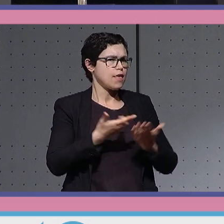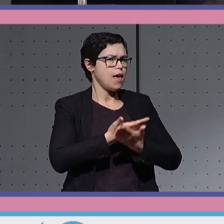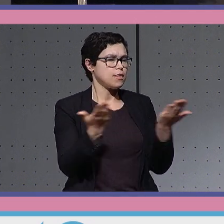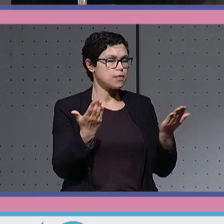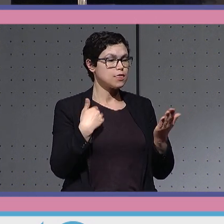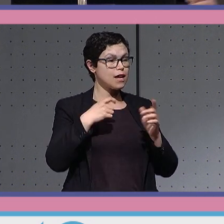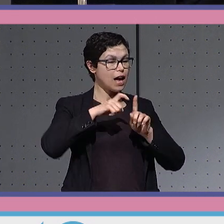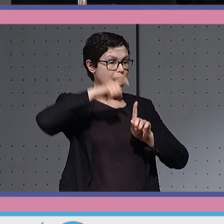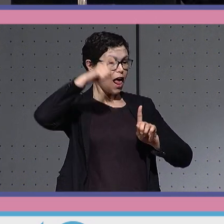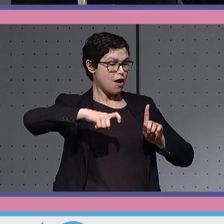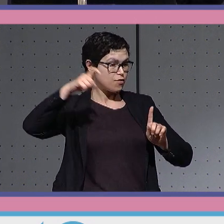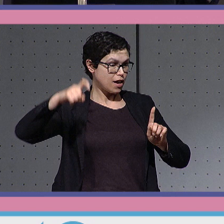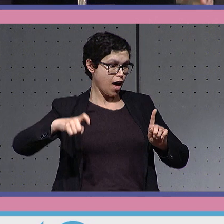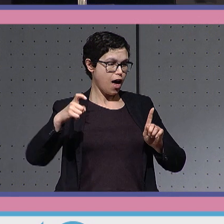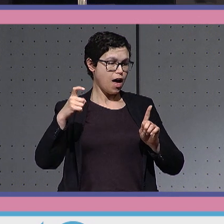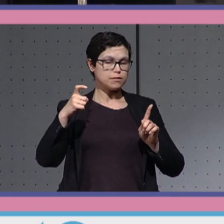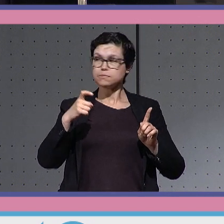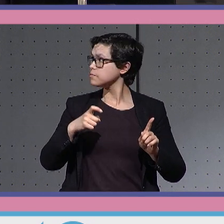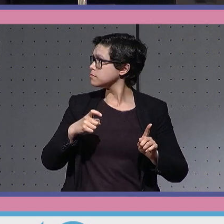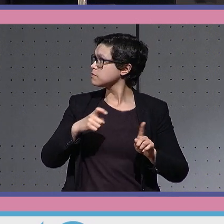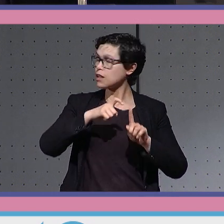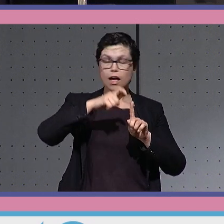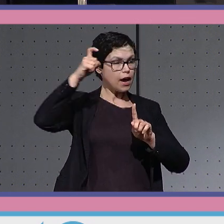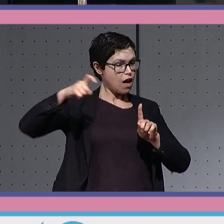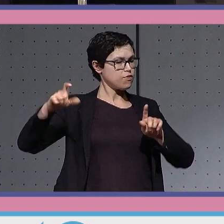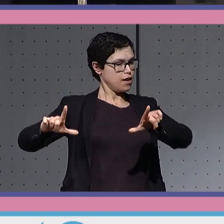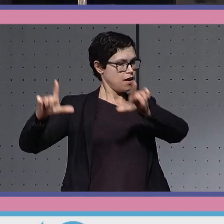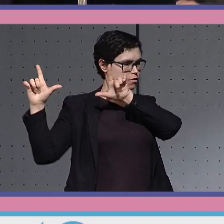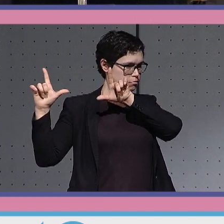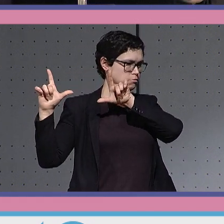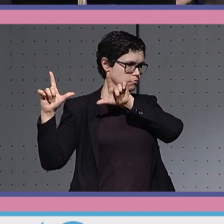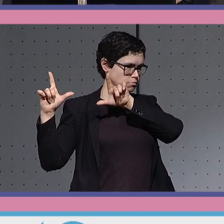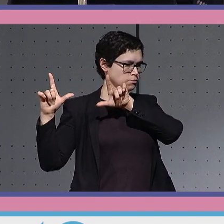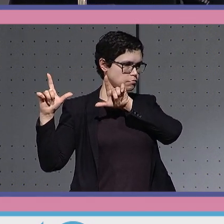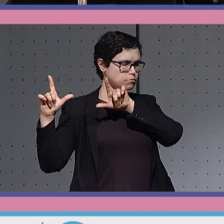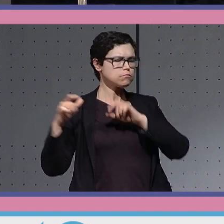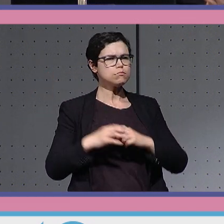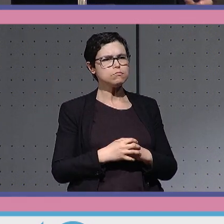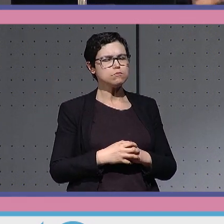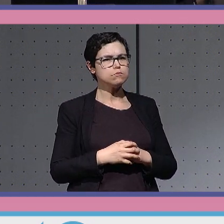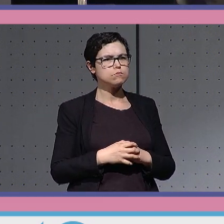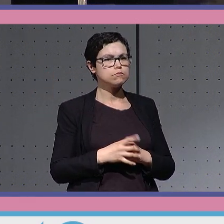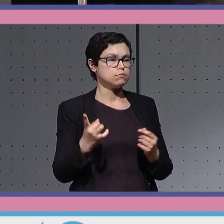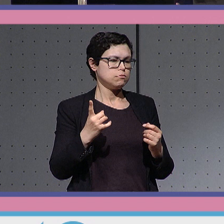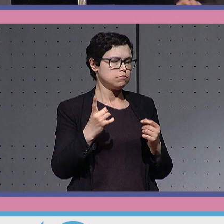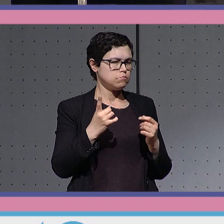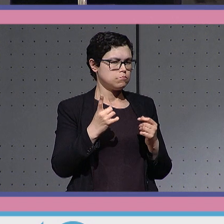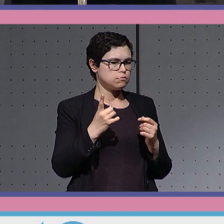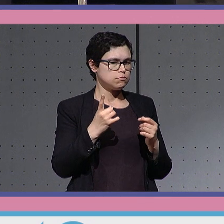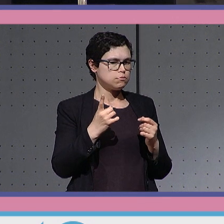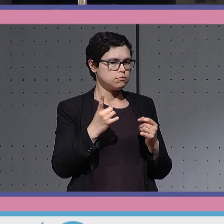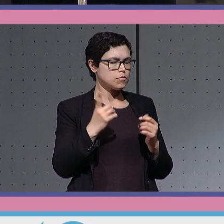esta es la prevalencia y la evolución de la misma a lo largo de los años. Es decir, con prácticamente un aumento exponencial a partir de un